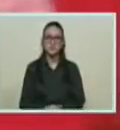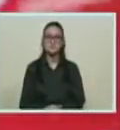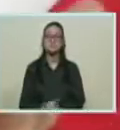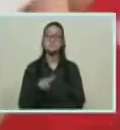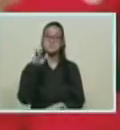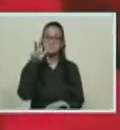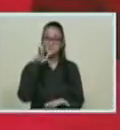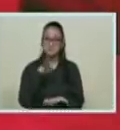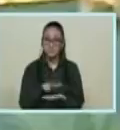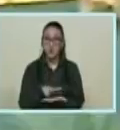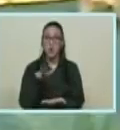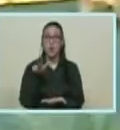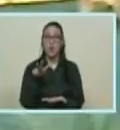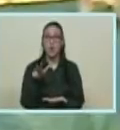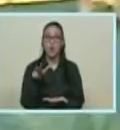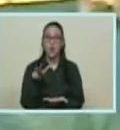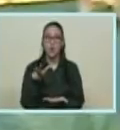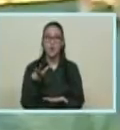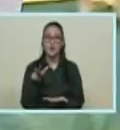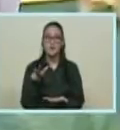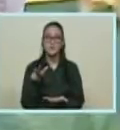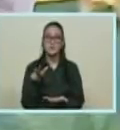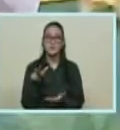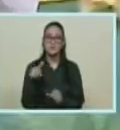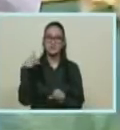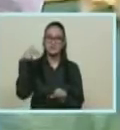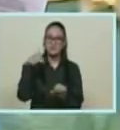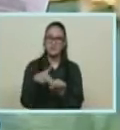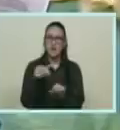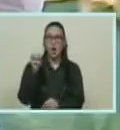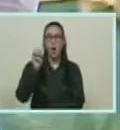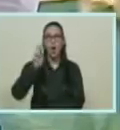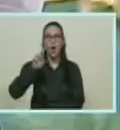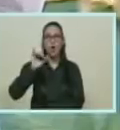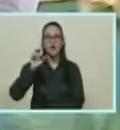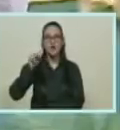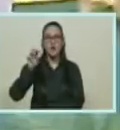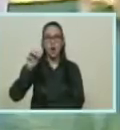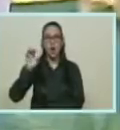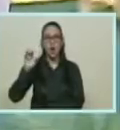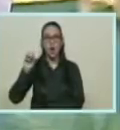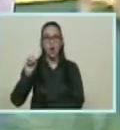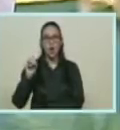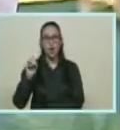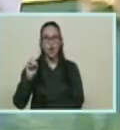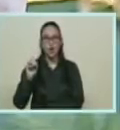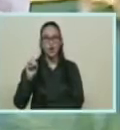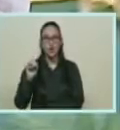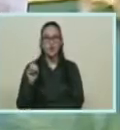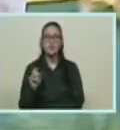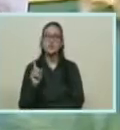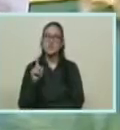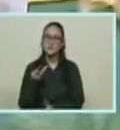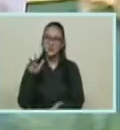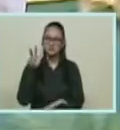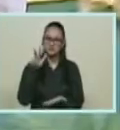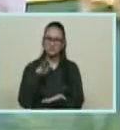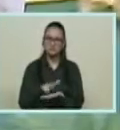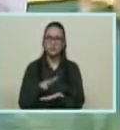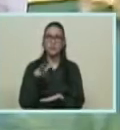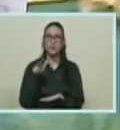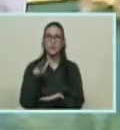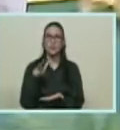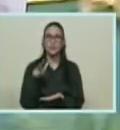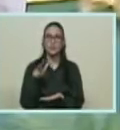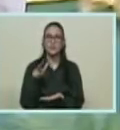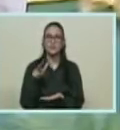certifica la faja petrolífera del Orinoco, pero de manera particular certifica